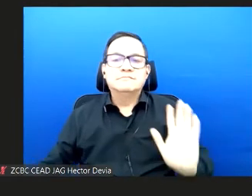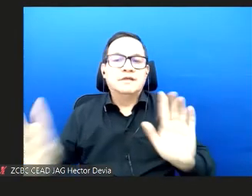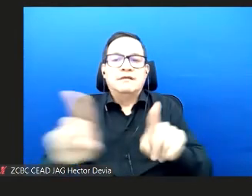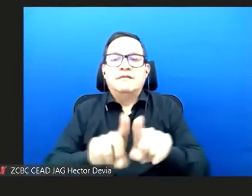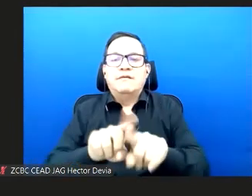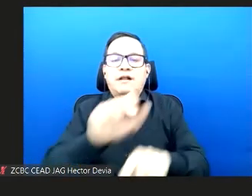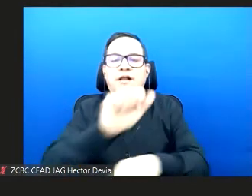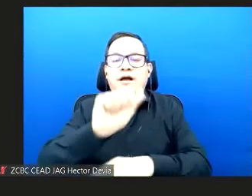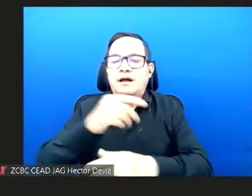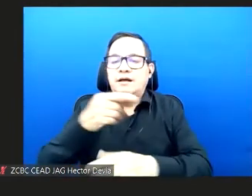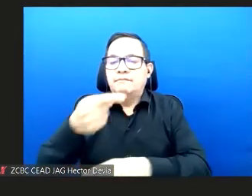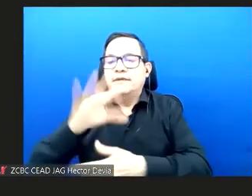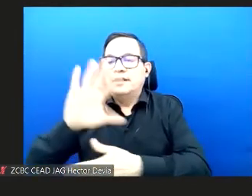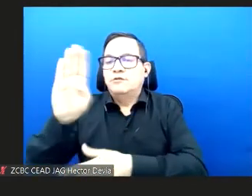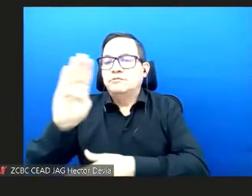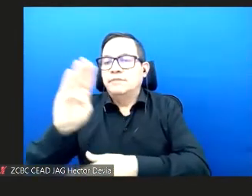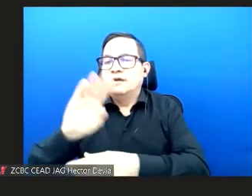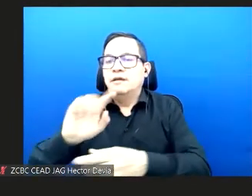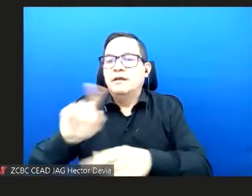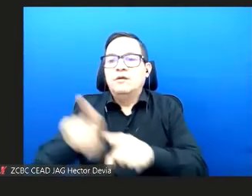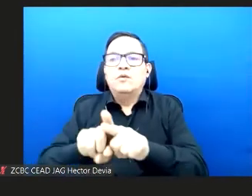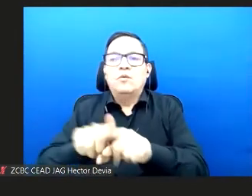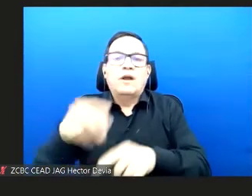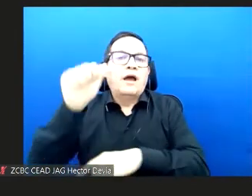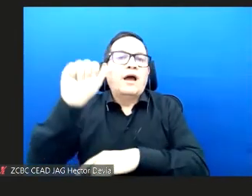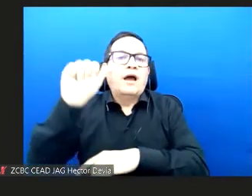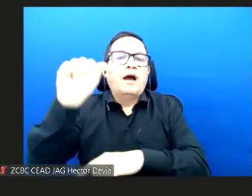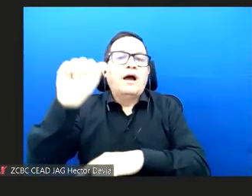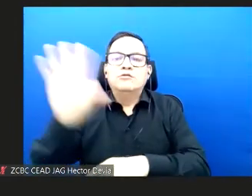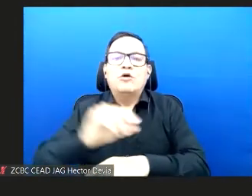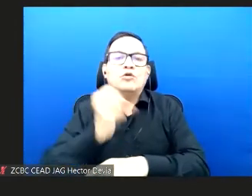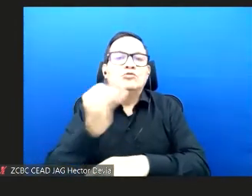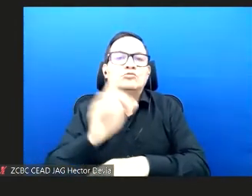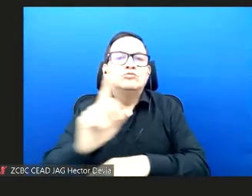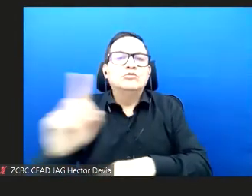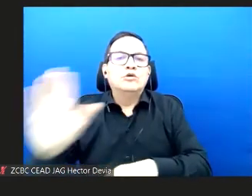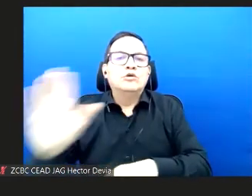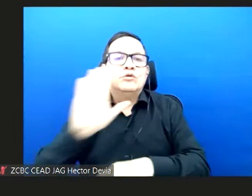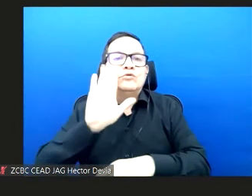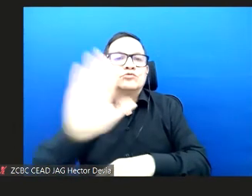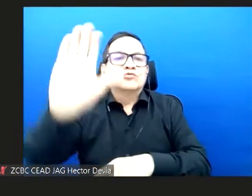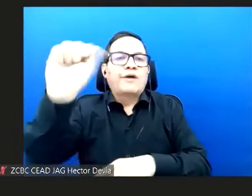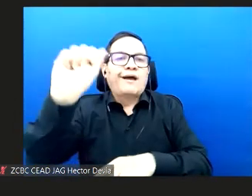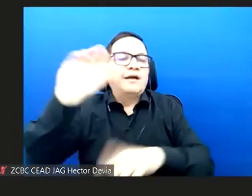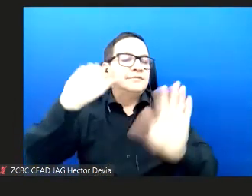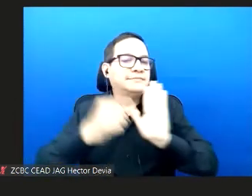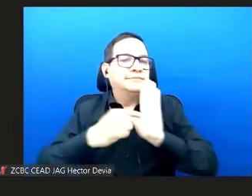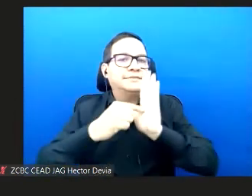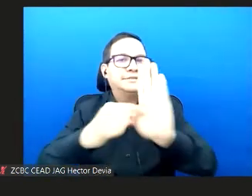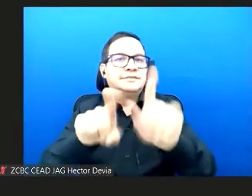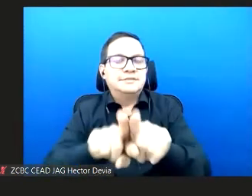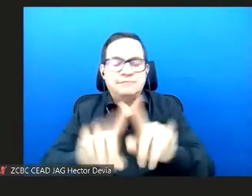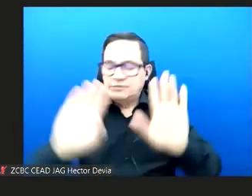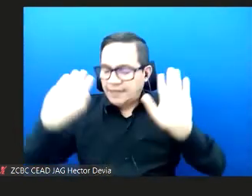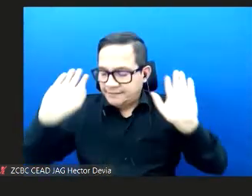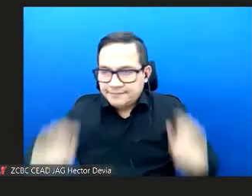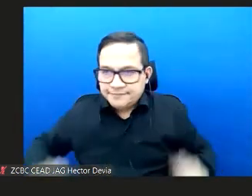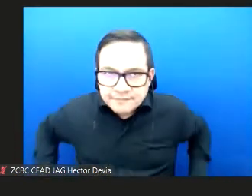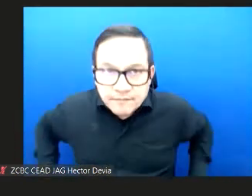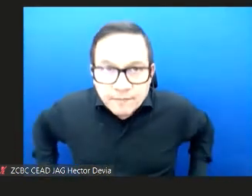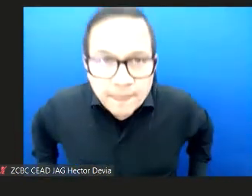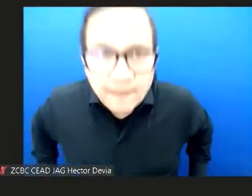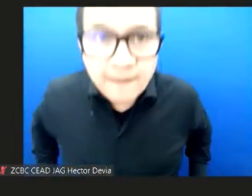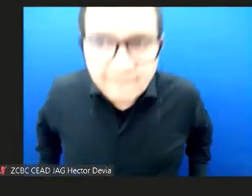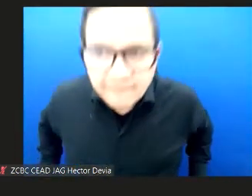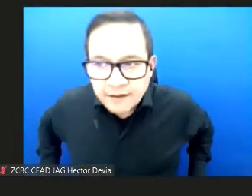a A, es todo lo que contiene A. ¿Sí? Básicamente así lo representamos. Vamos a